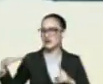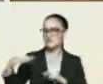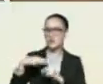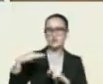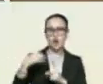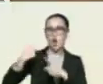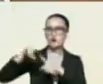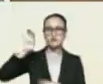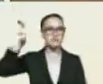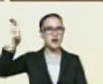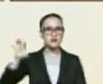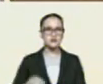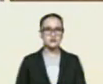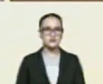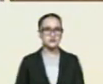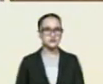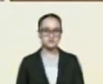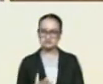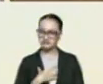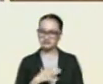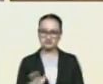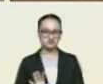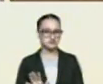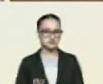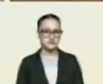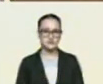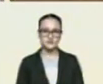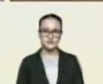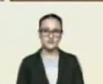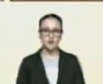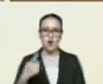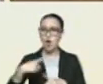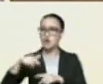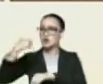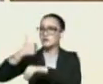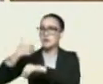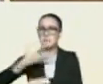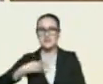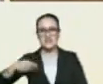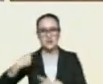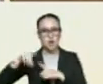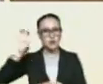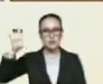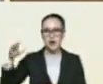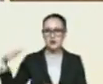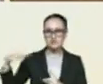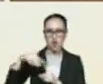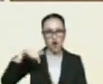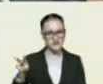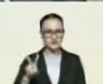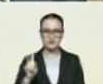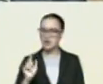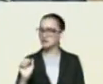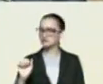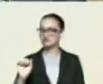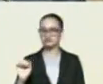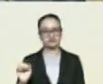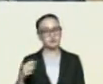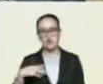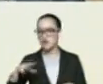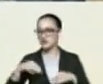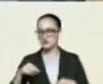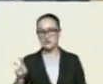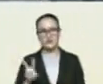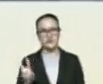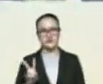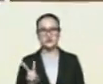interferencia de poder alguno, de jefe imperial alguno. Que están ya, los imperios están en